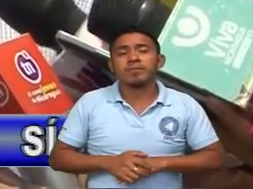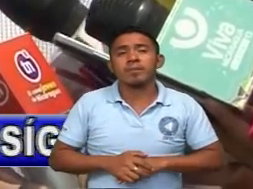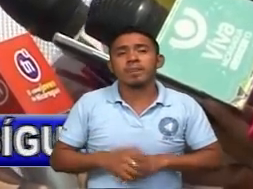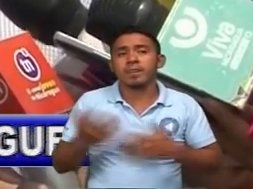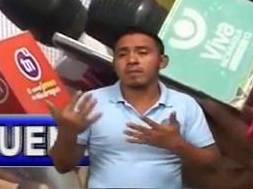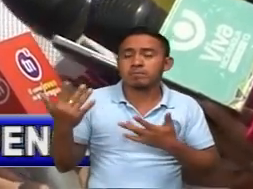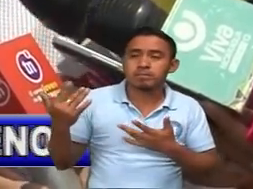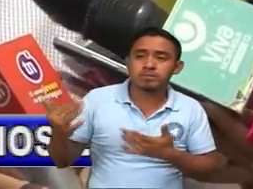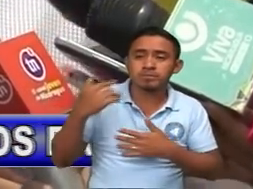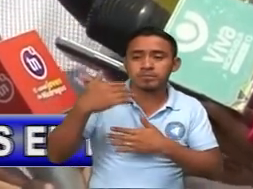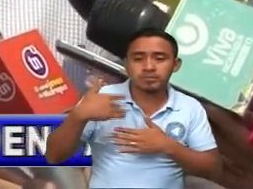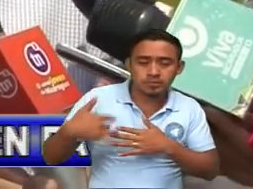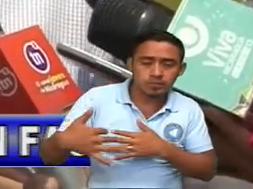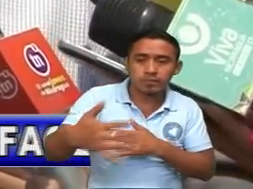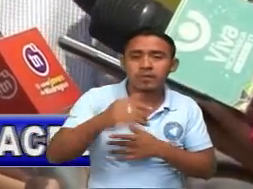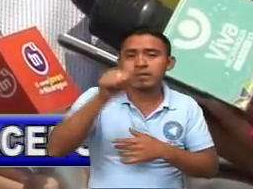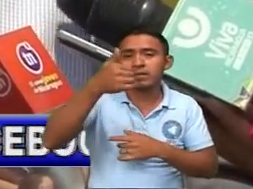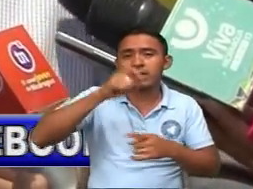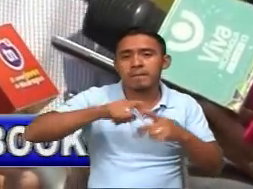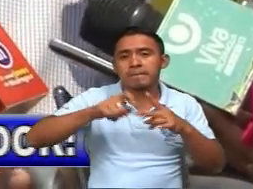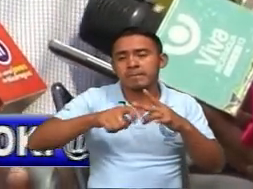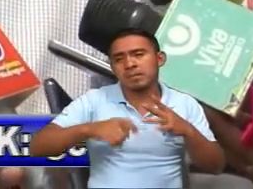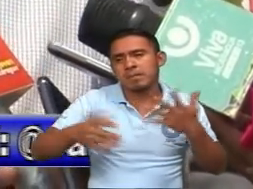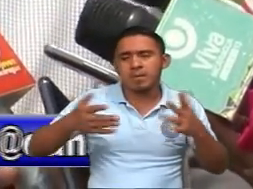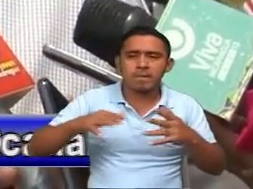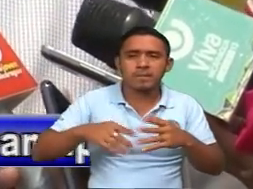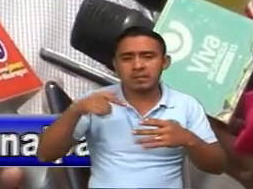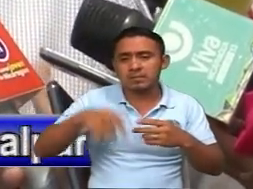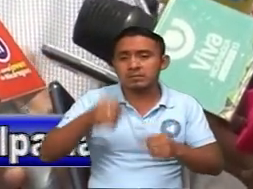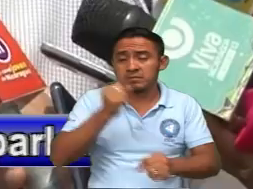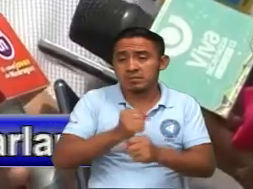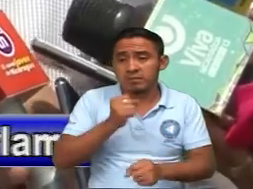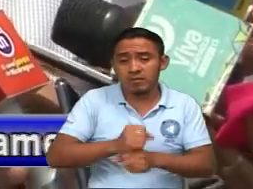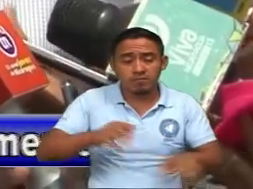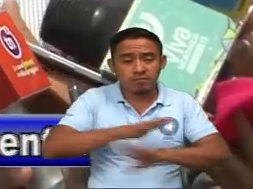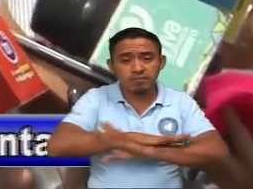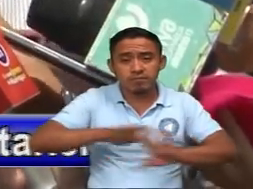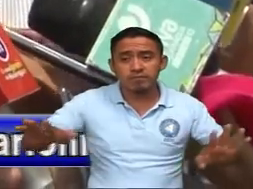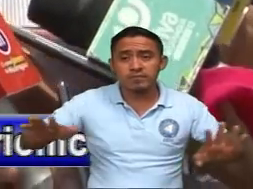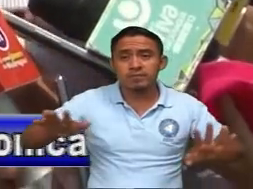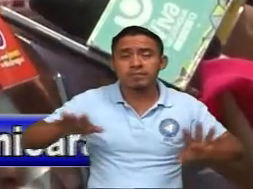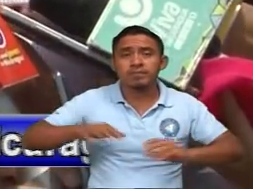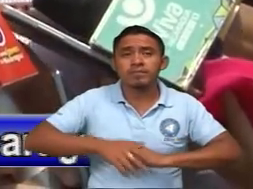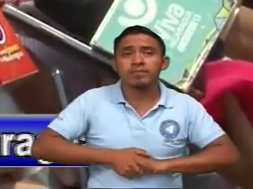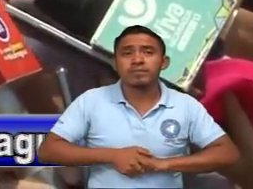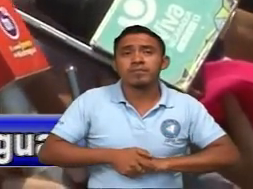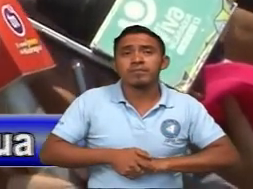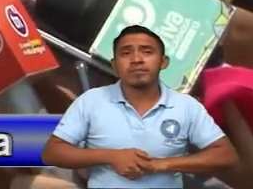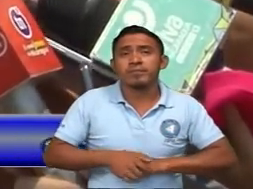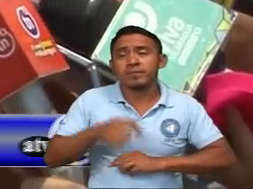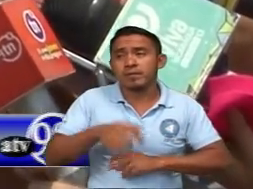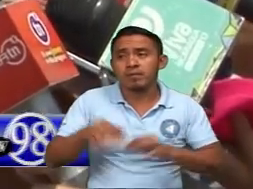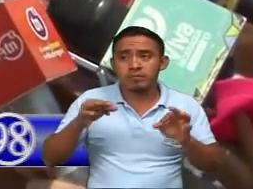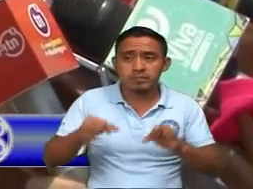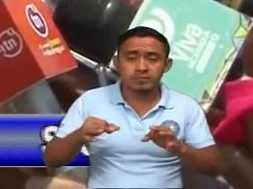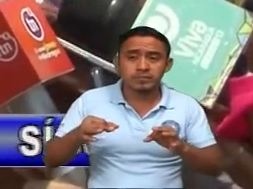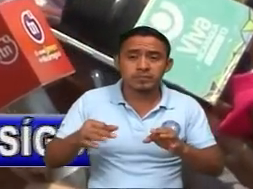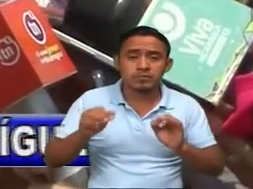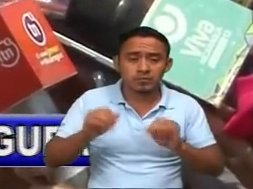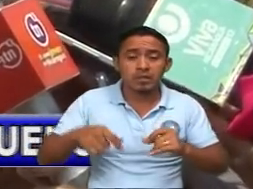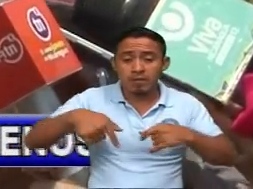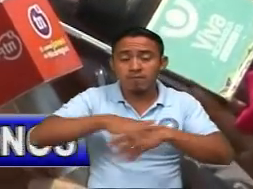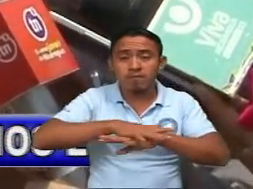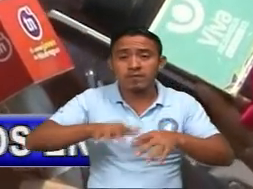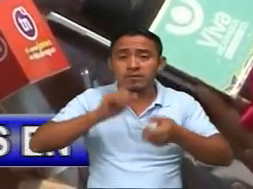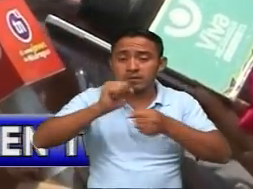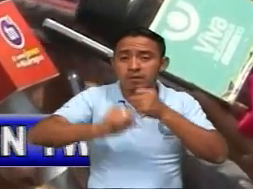esperamos en los próximos 6 meses más o menos construir esta obra. y de esta manera poder a final de año